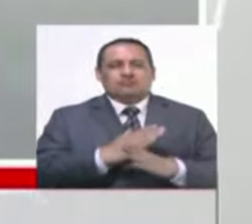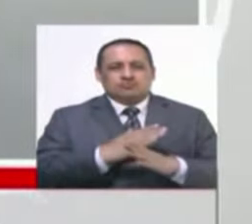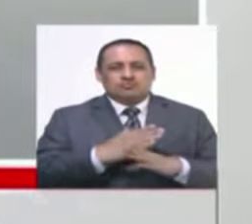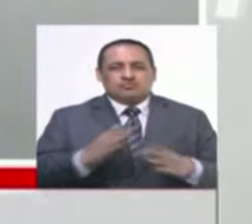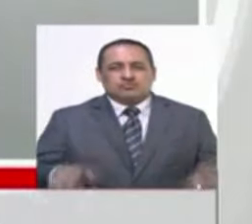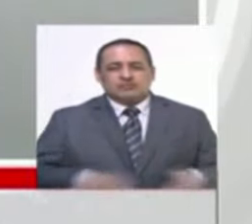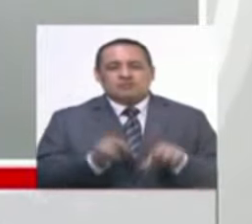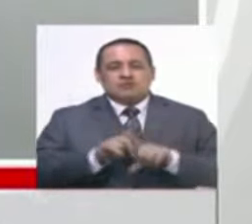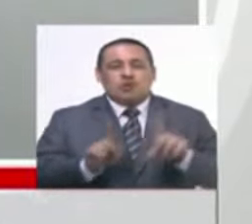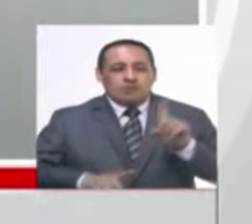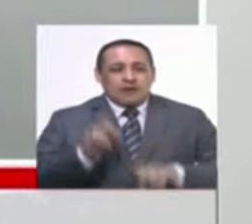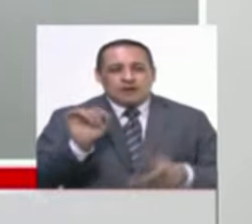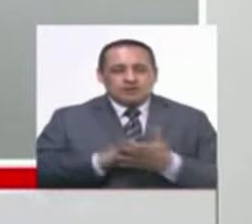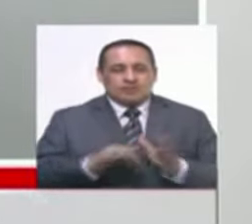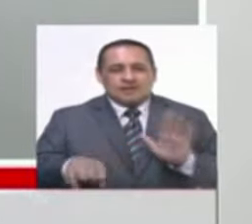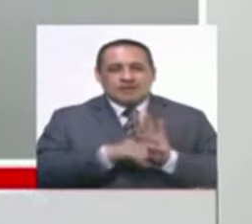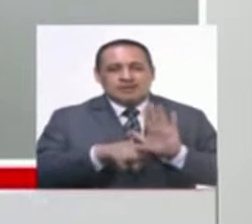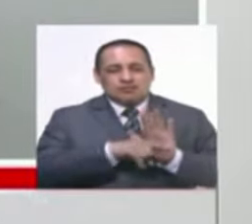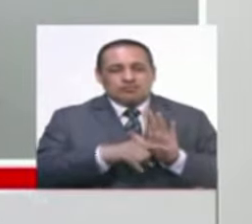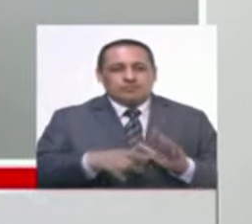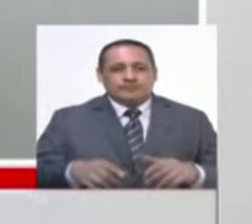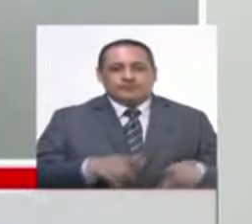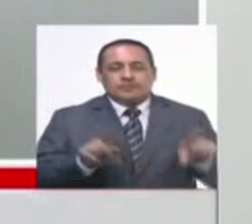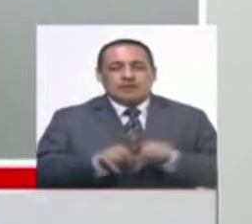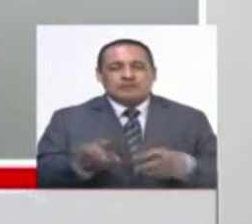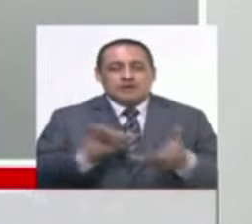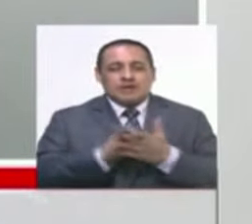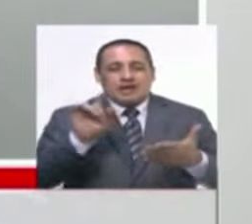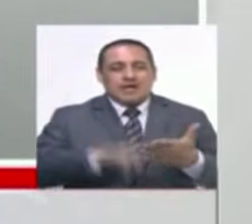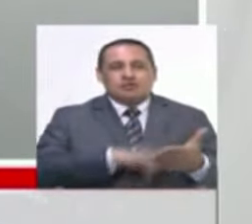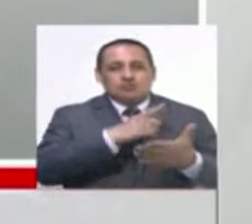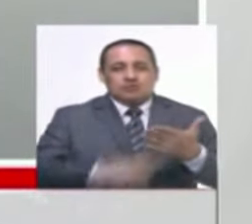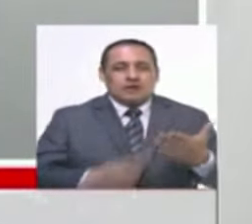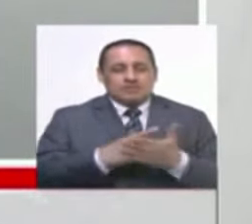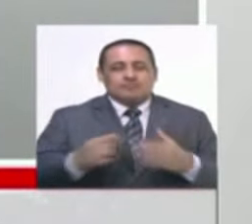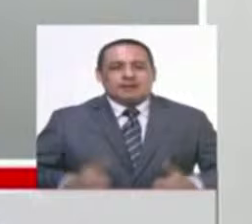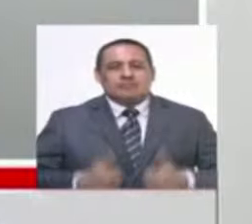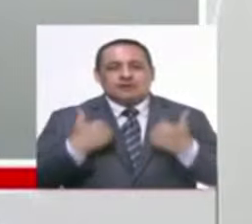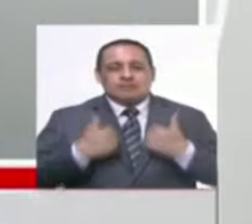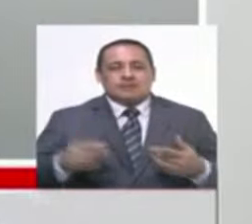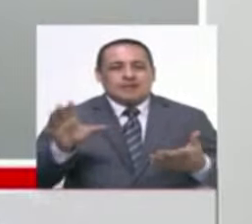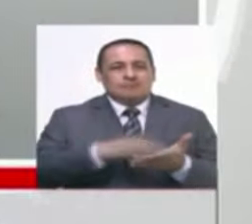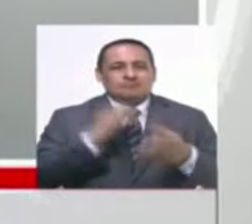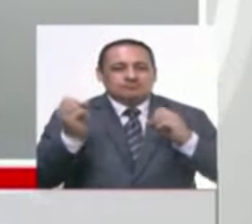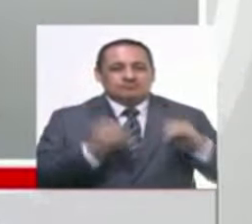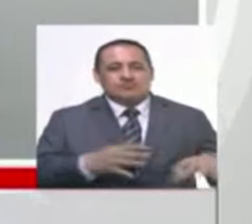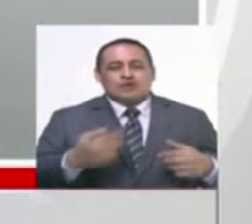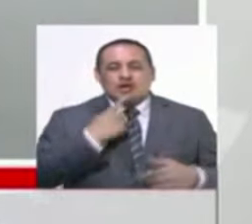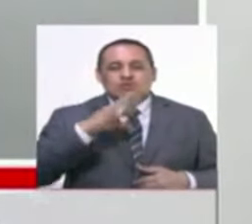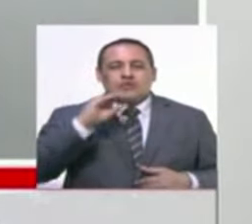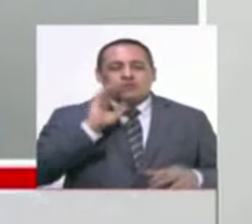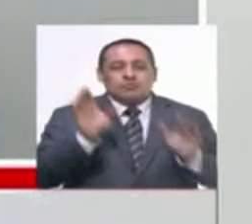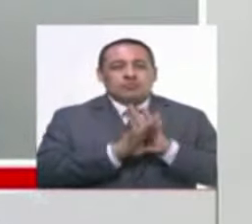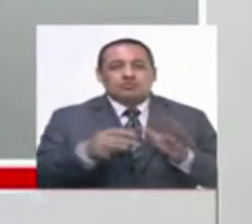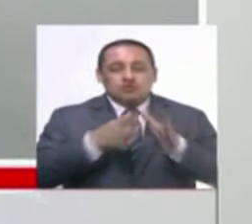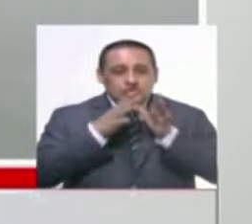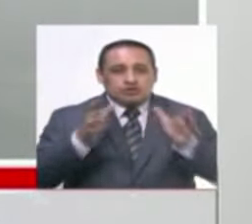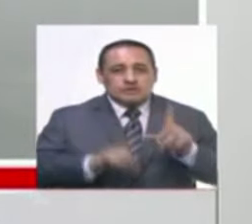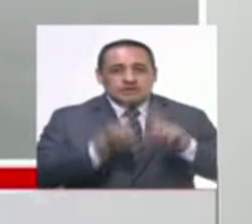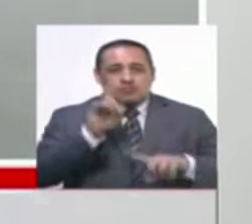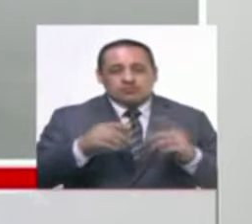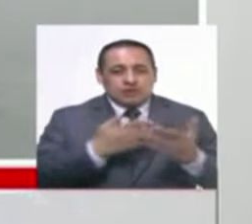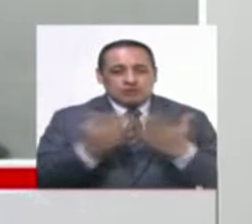¿no?, como algo negativo, o desprestigiarme para desacreditar lo que yo estoy diciendo. Yo no sé si tengan algunos